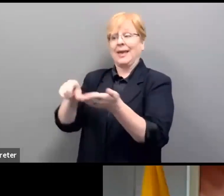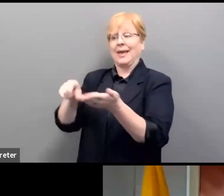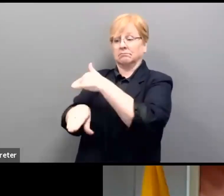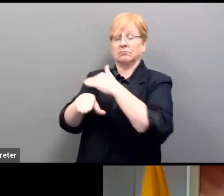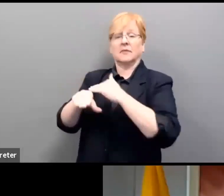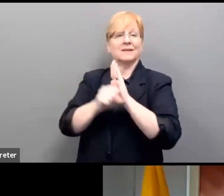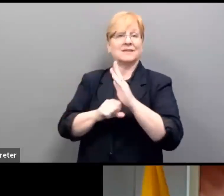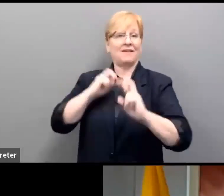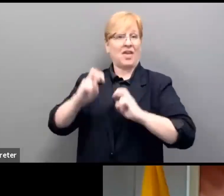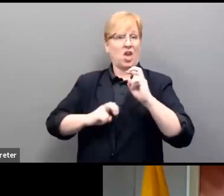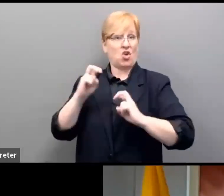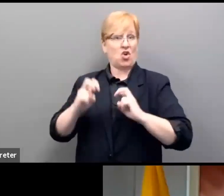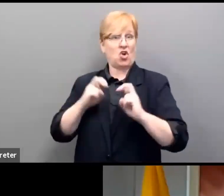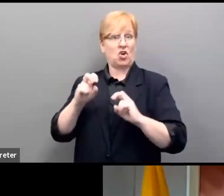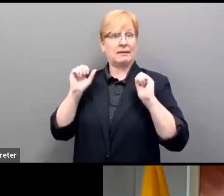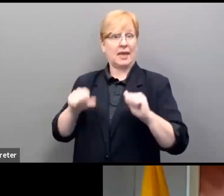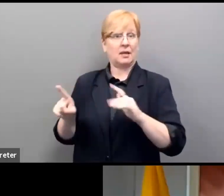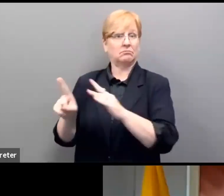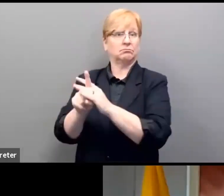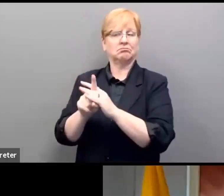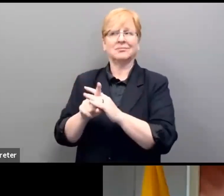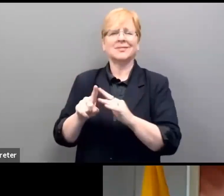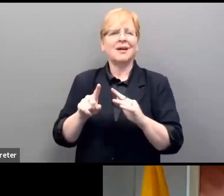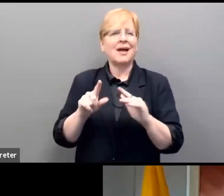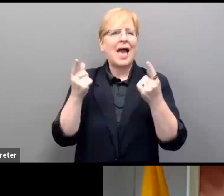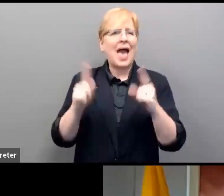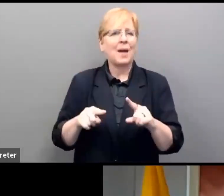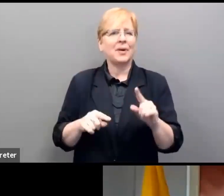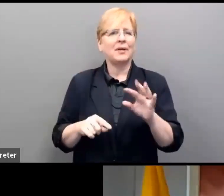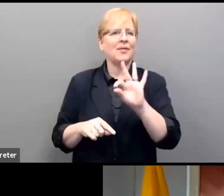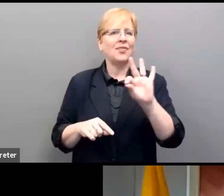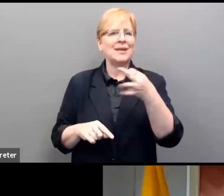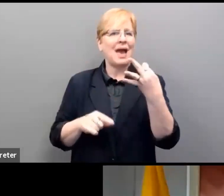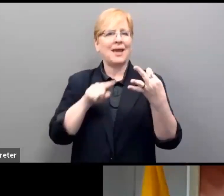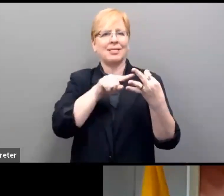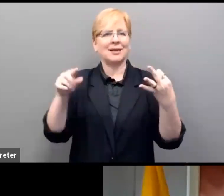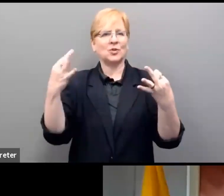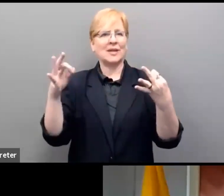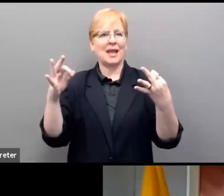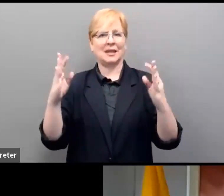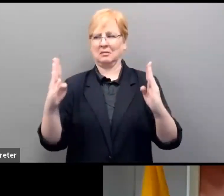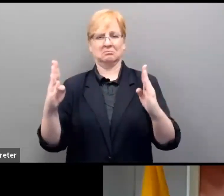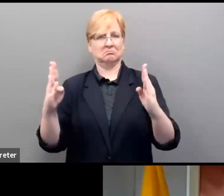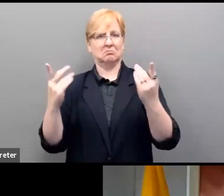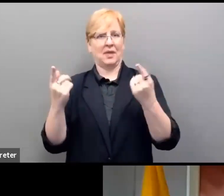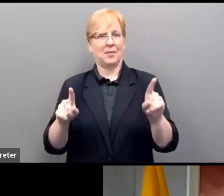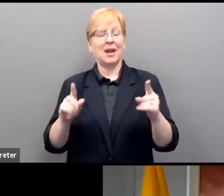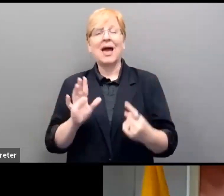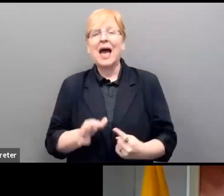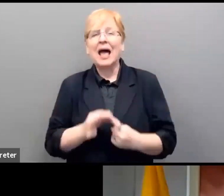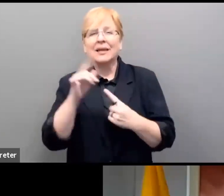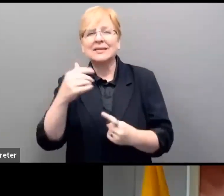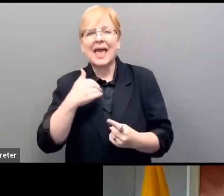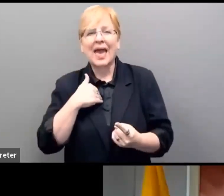pública respecto a vacunas. Si yo leo bien, solamente las personas vacunadas con comprobante de vacunación van a ser permitidos en